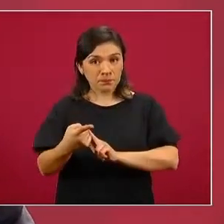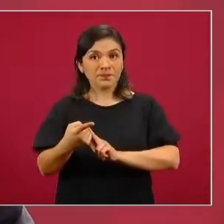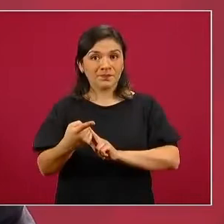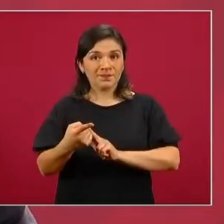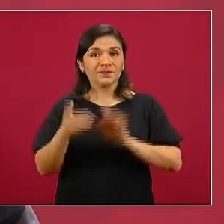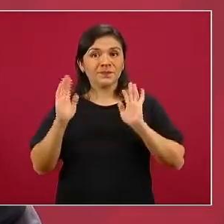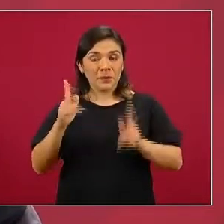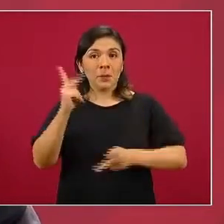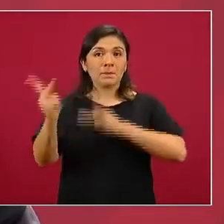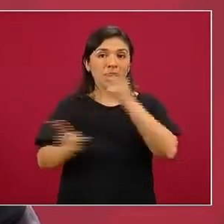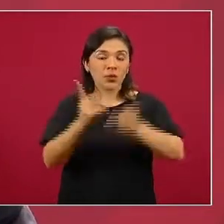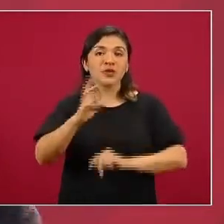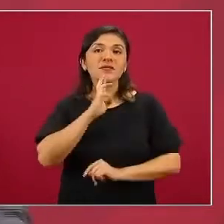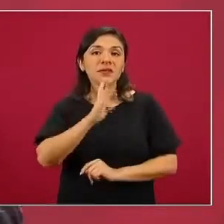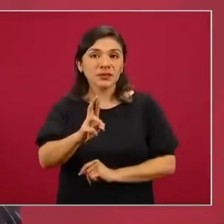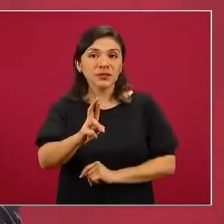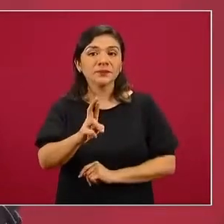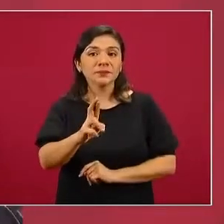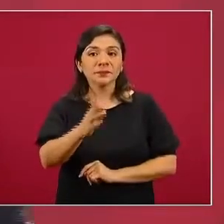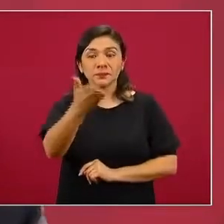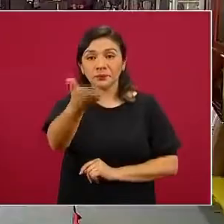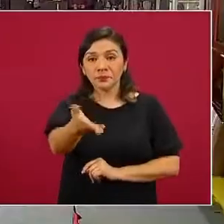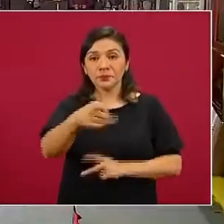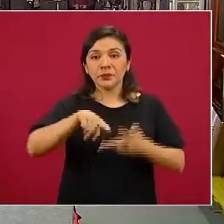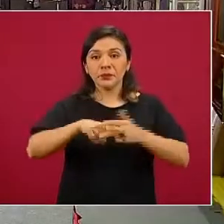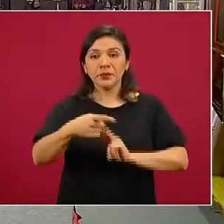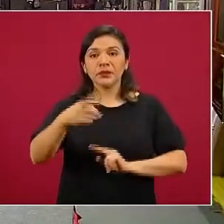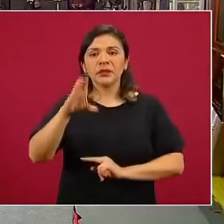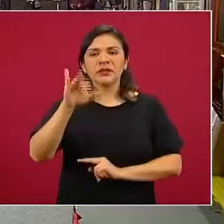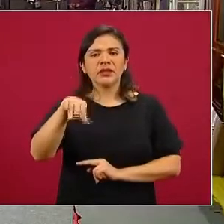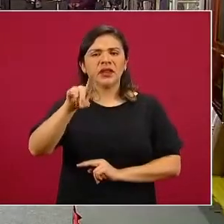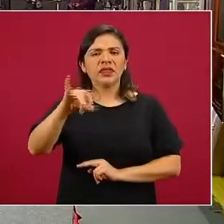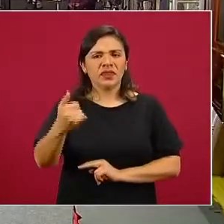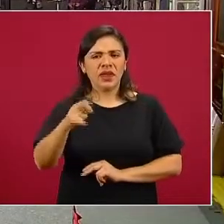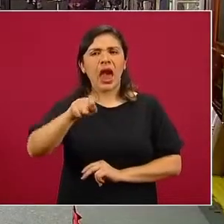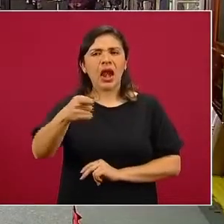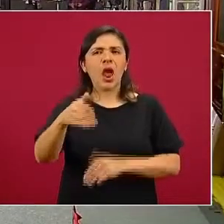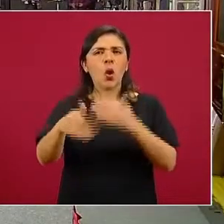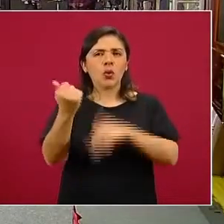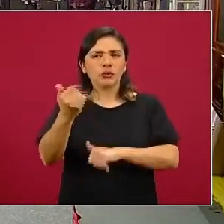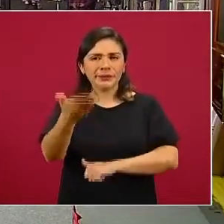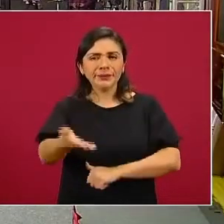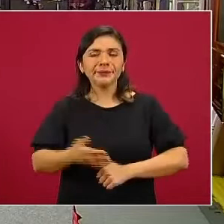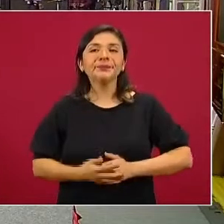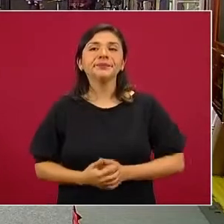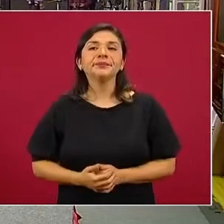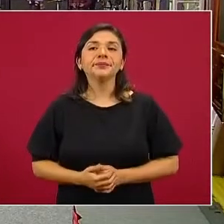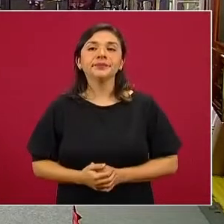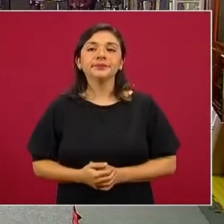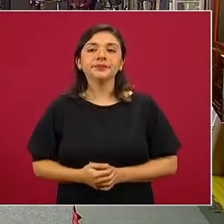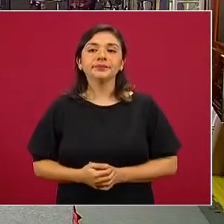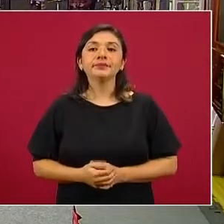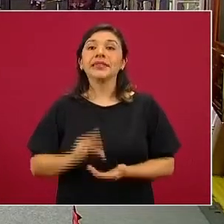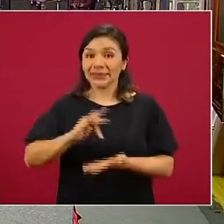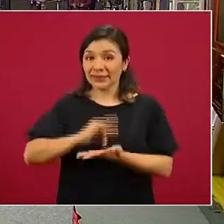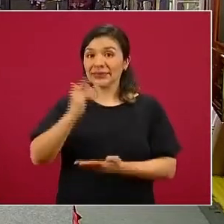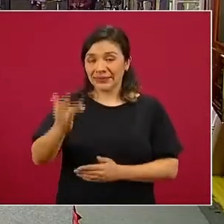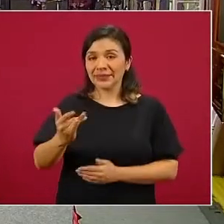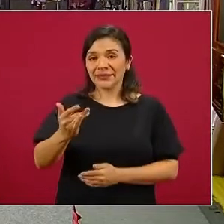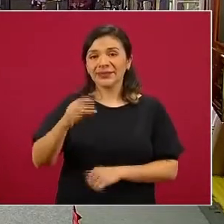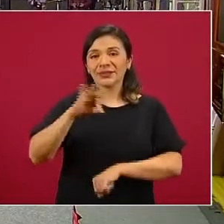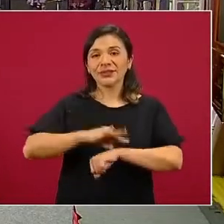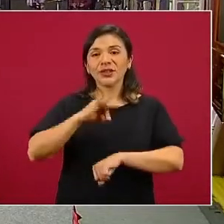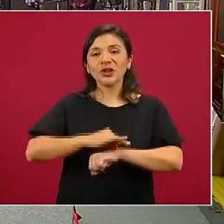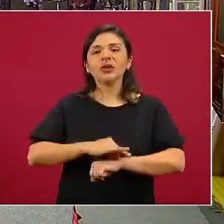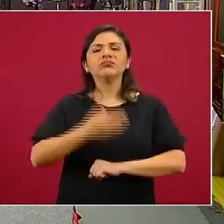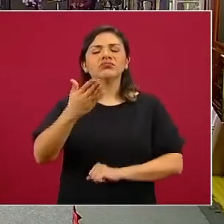de preguntas y respuestas. Vamos a empezar aquí con Cindy Cerda, de Canal 11, por favor. Gracias, doctor. Cindy Cerda, de Canal